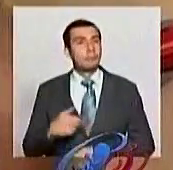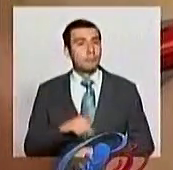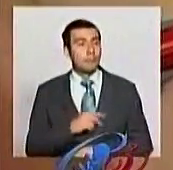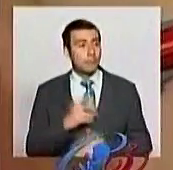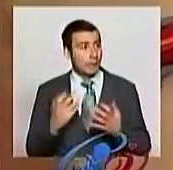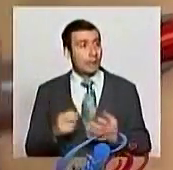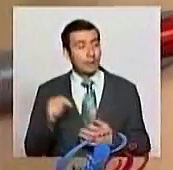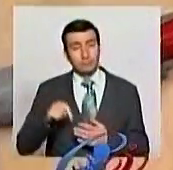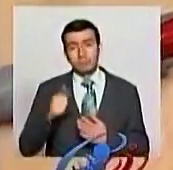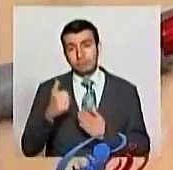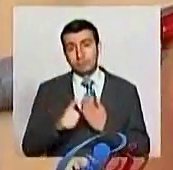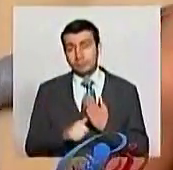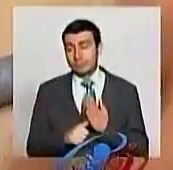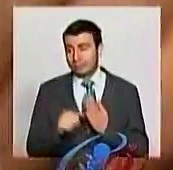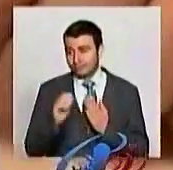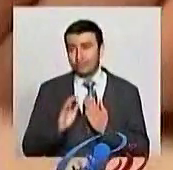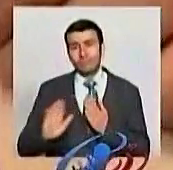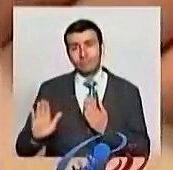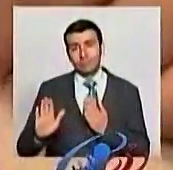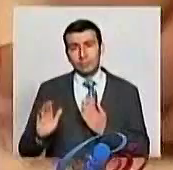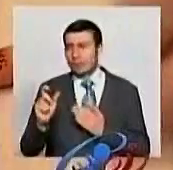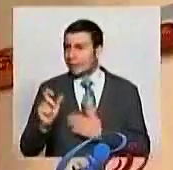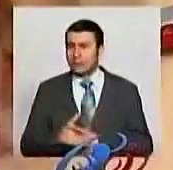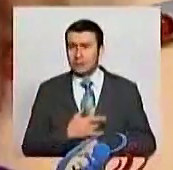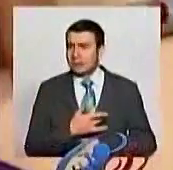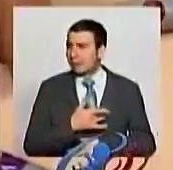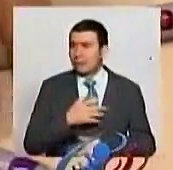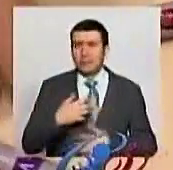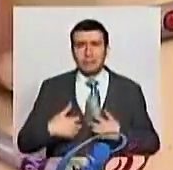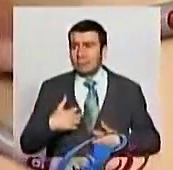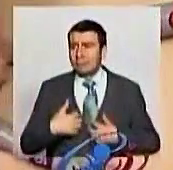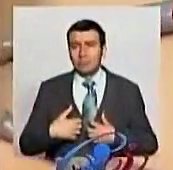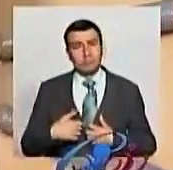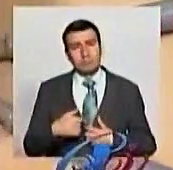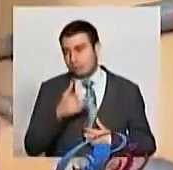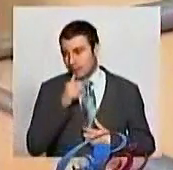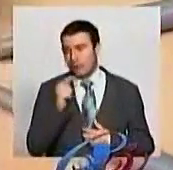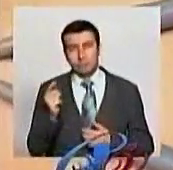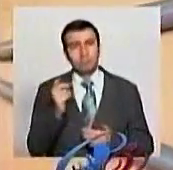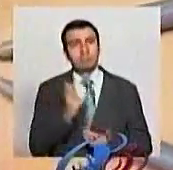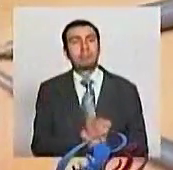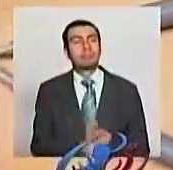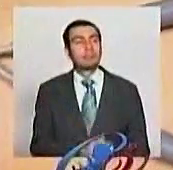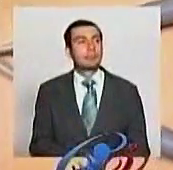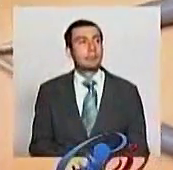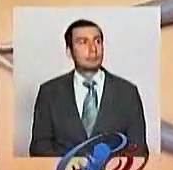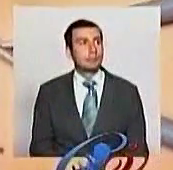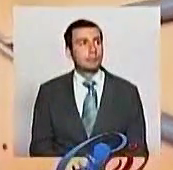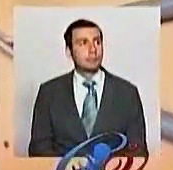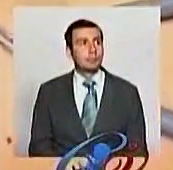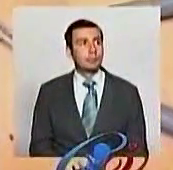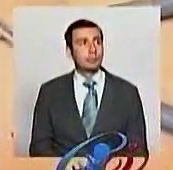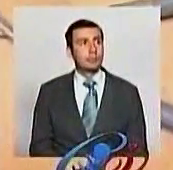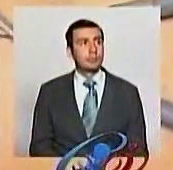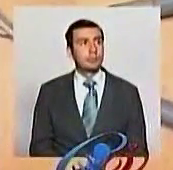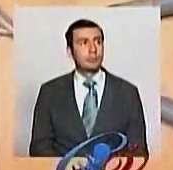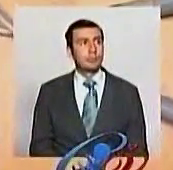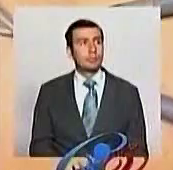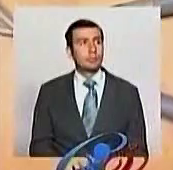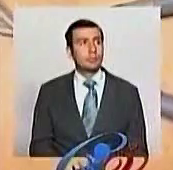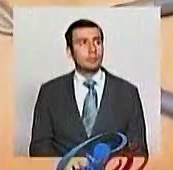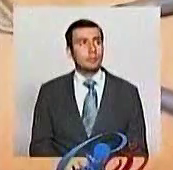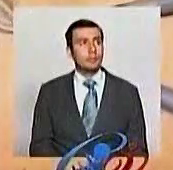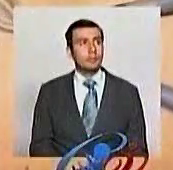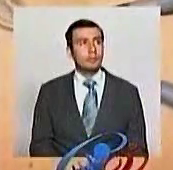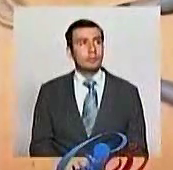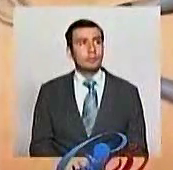programa para que el paciente no sienta miedo de hacerse este examen, que es muy importante y no